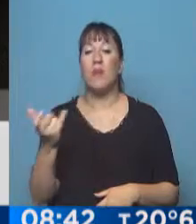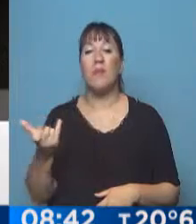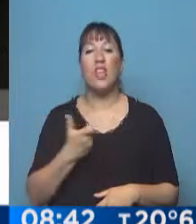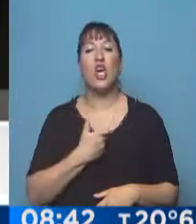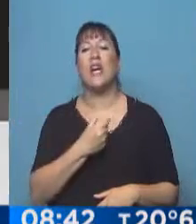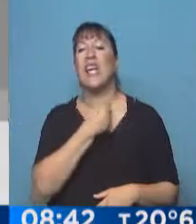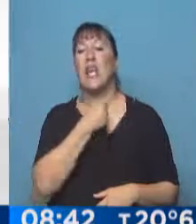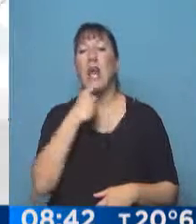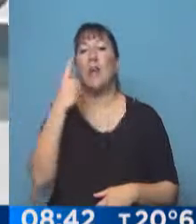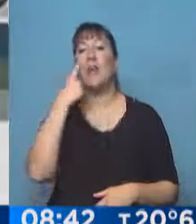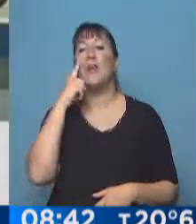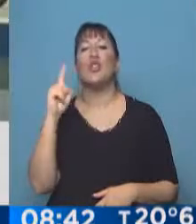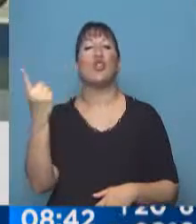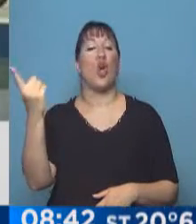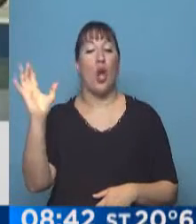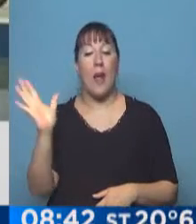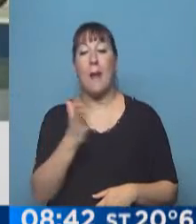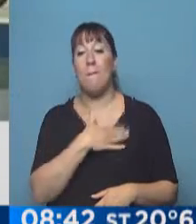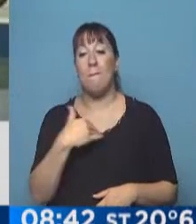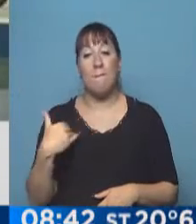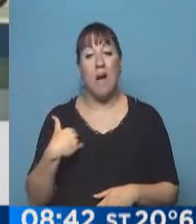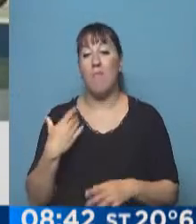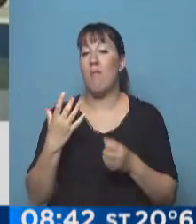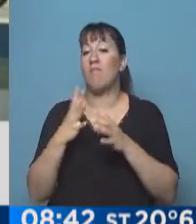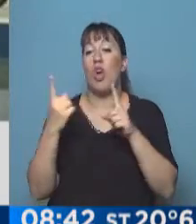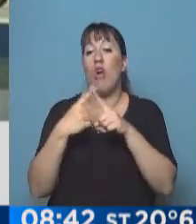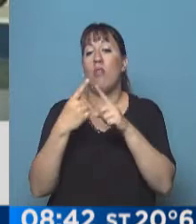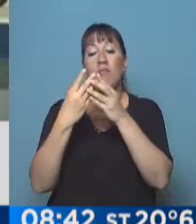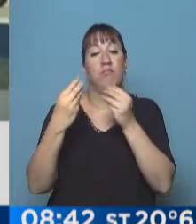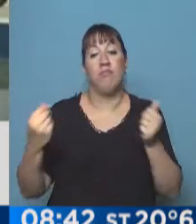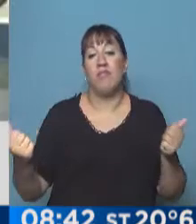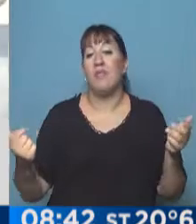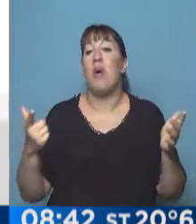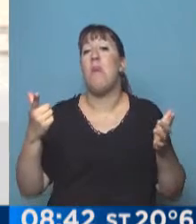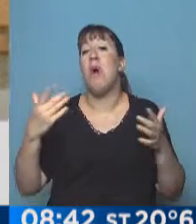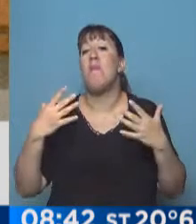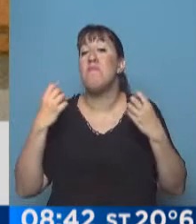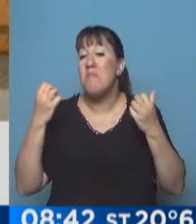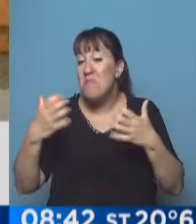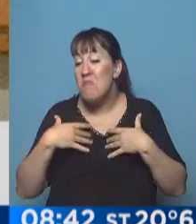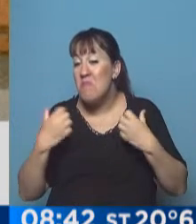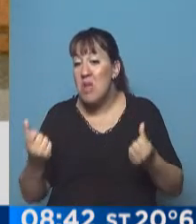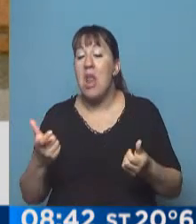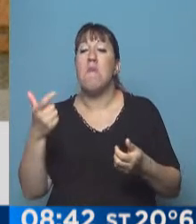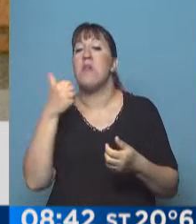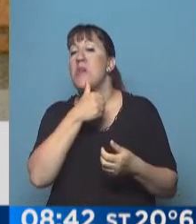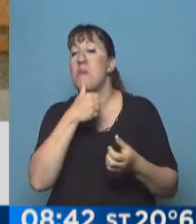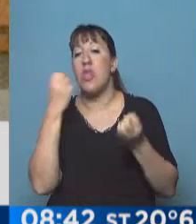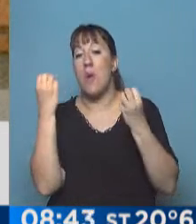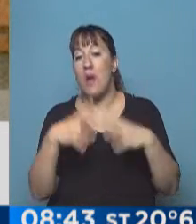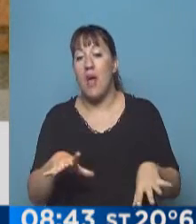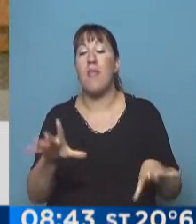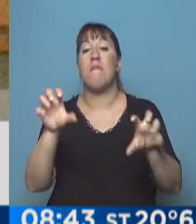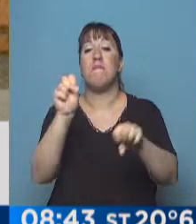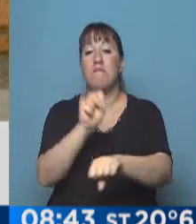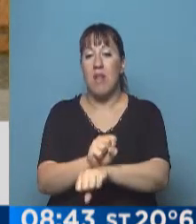quería vivir solo. Su madre perdió contacto. Como se sentía bien, abandonó los medicamentos. Fue